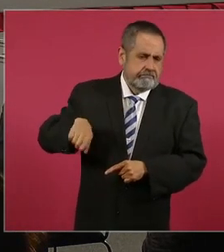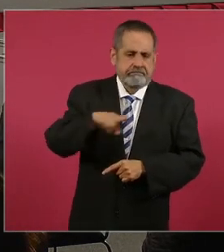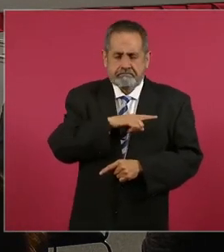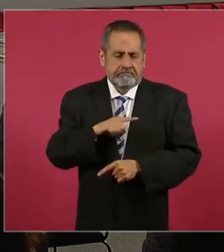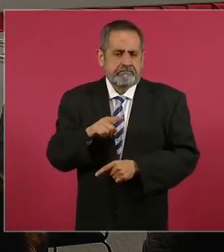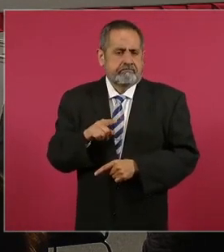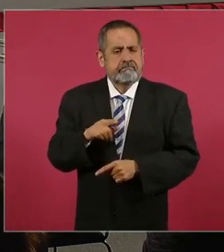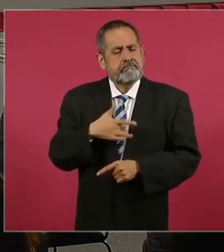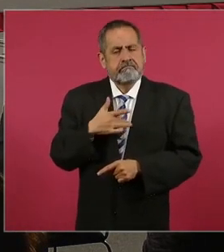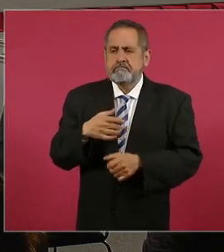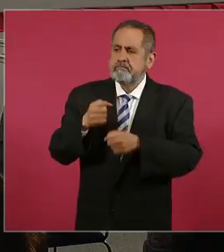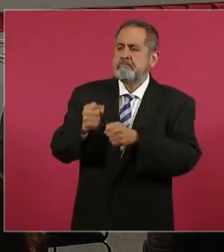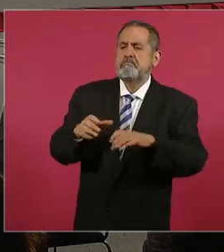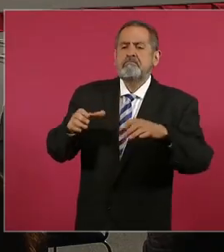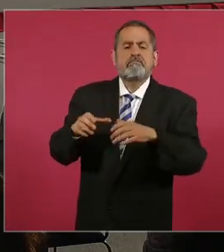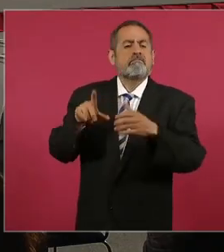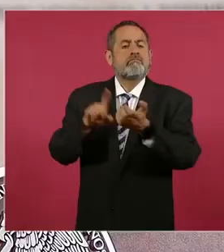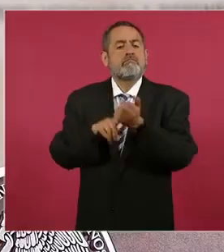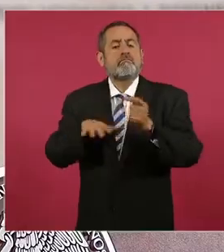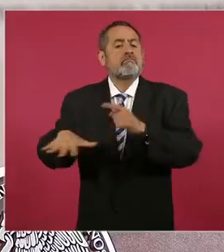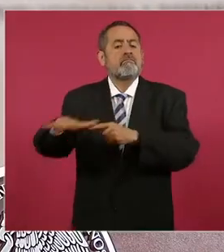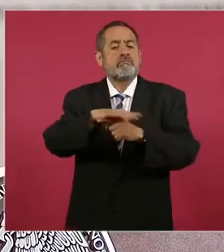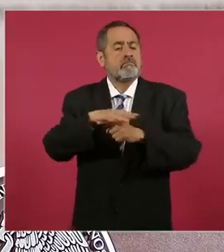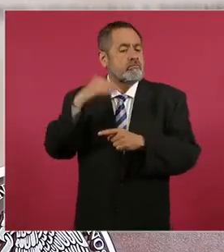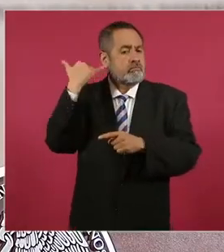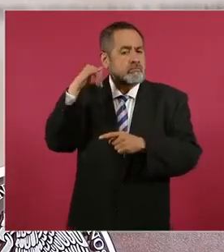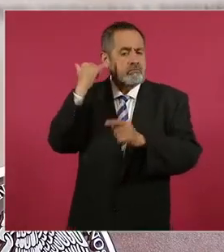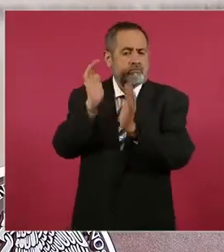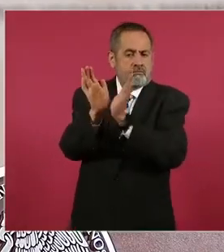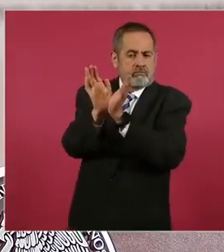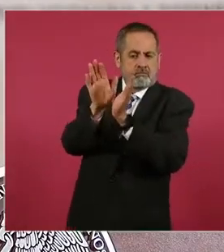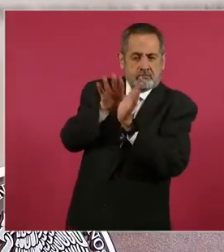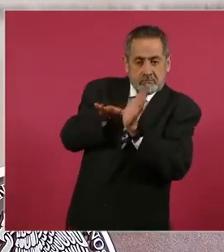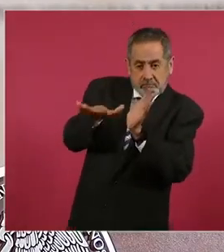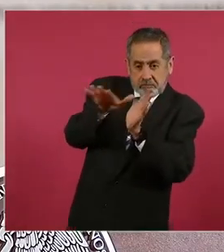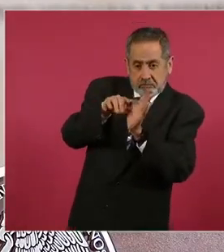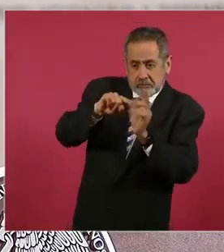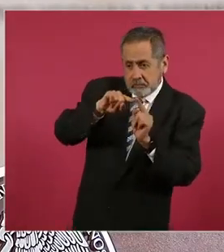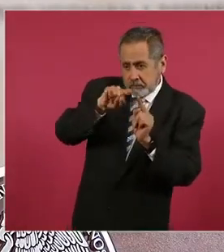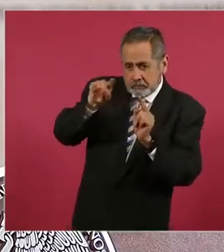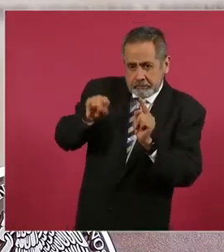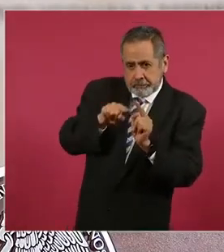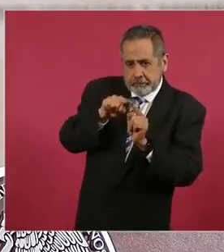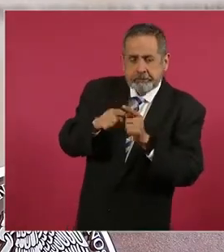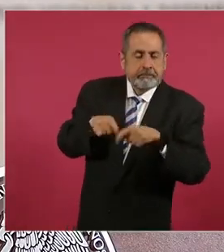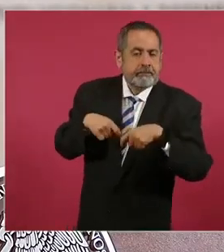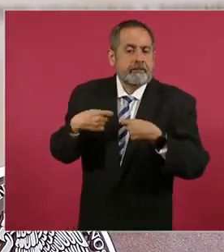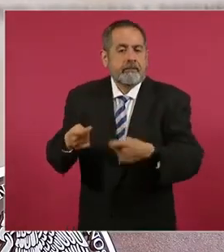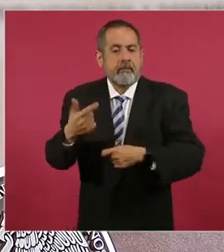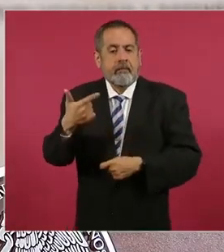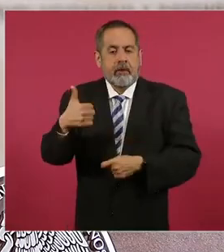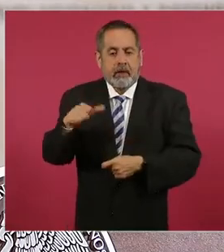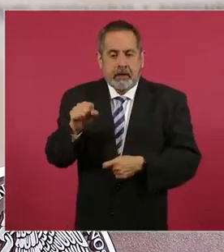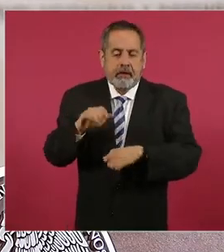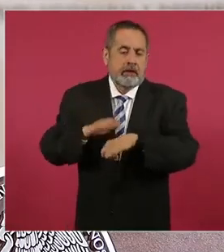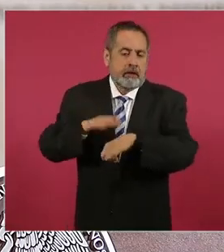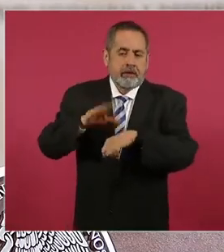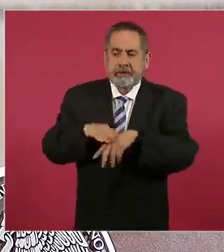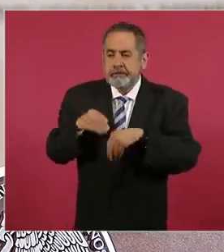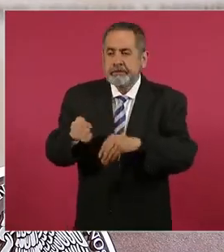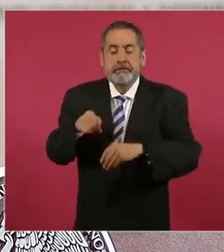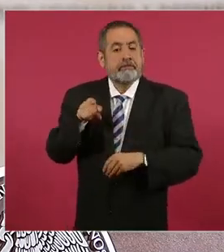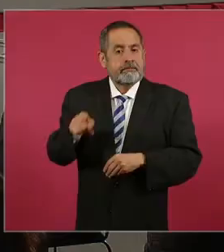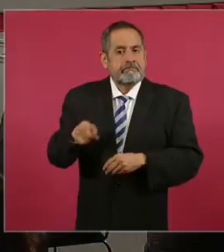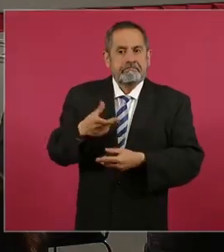seguridad energética de la península de Yucatán, una zona que experimentará un importante